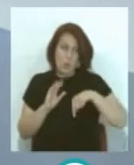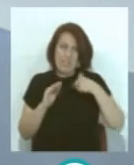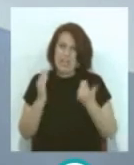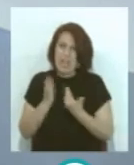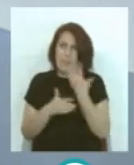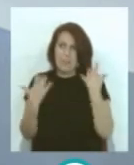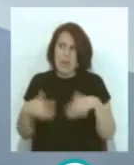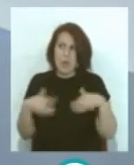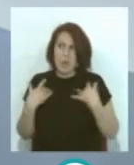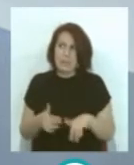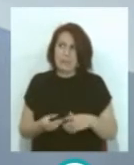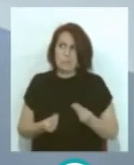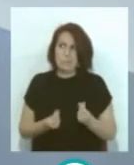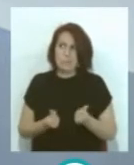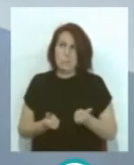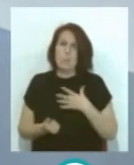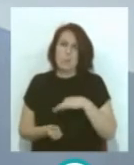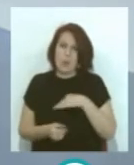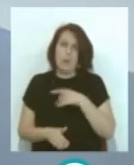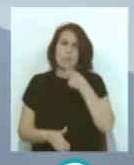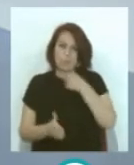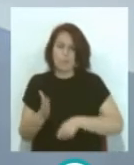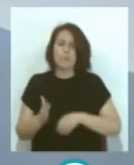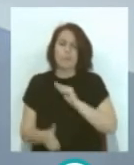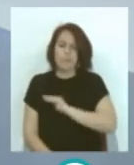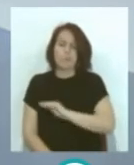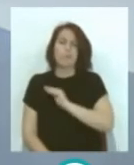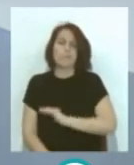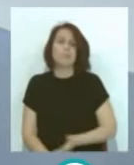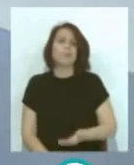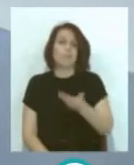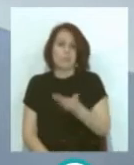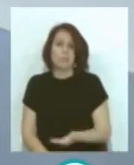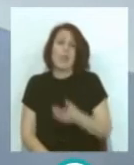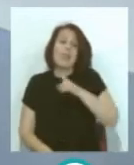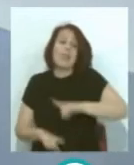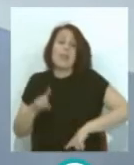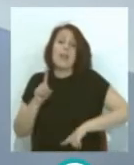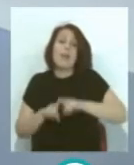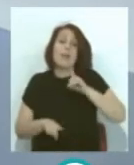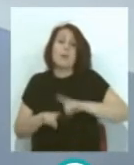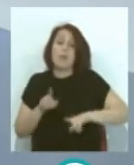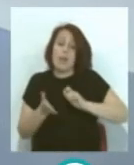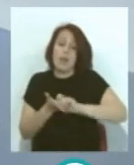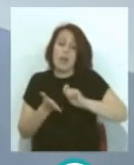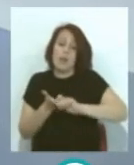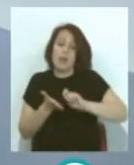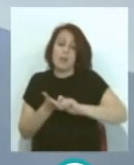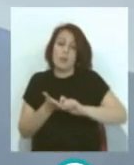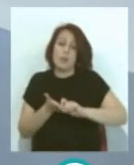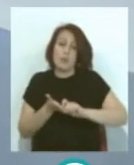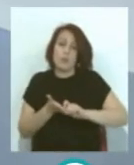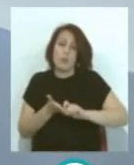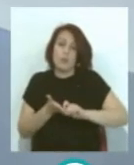miércoles, pueda tener una sanción bastante importante según lo que haya escrito en su acta o